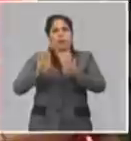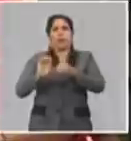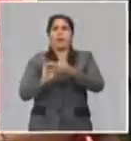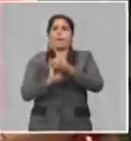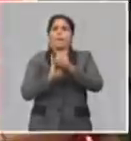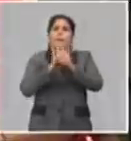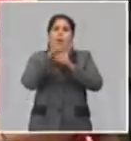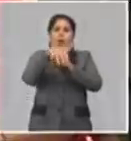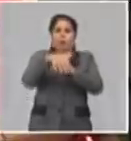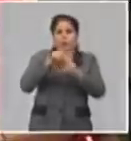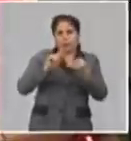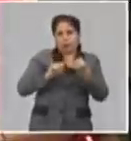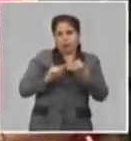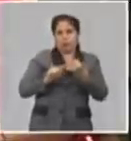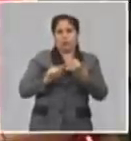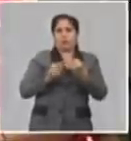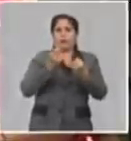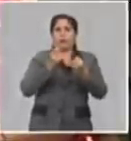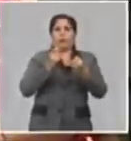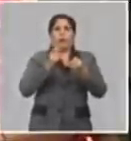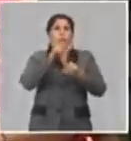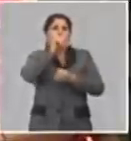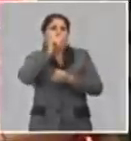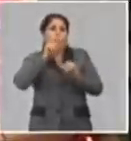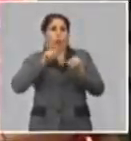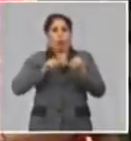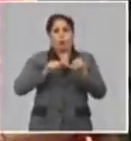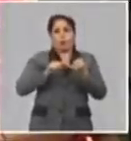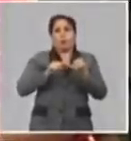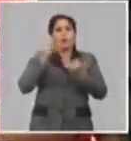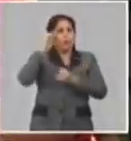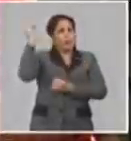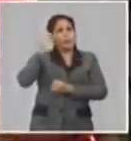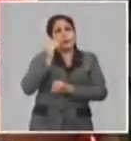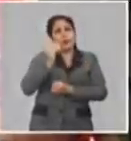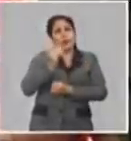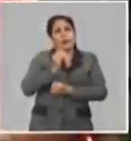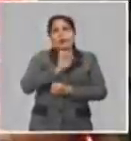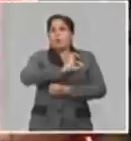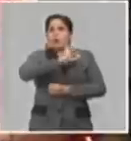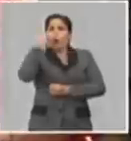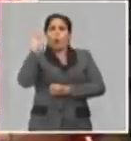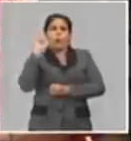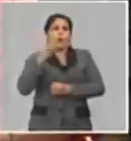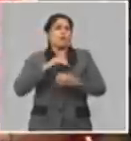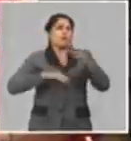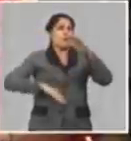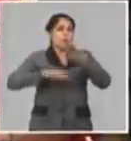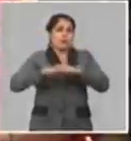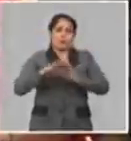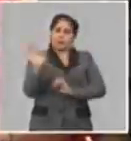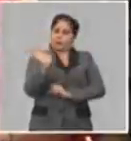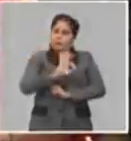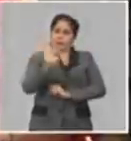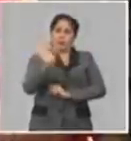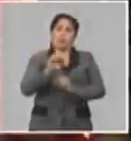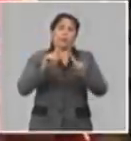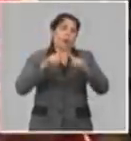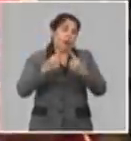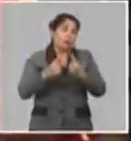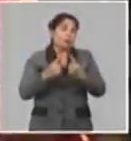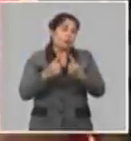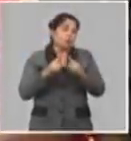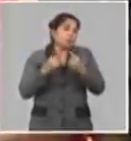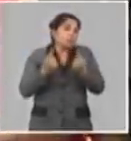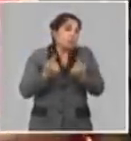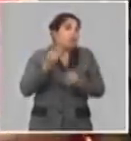también hace falta decirlo. Muy insatisfechos todavía, porque no hemos logrado lo que nos propusimos, lo que quiso